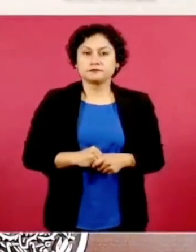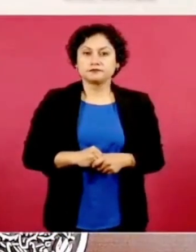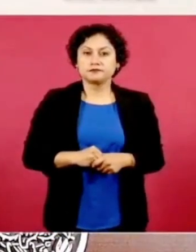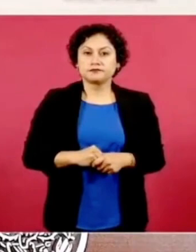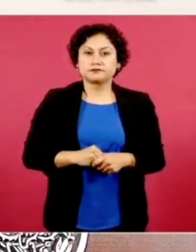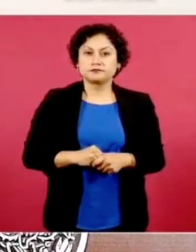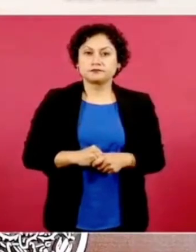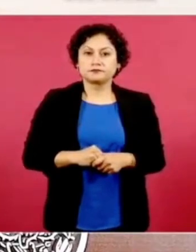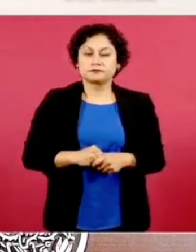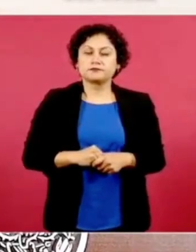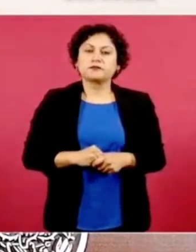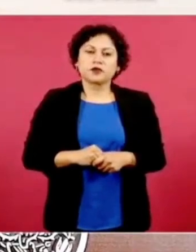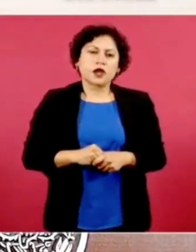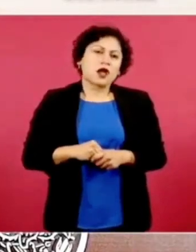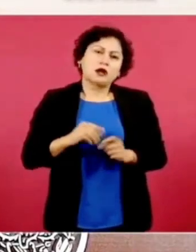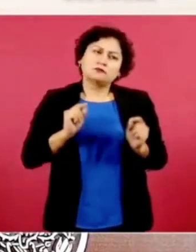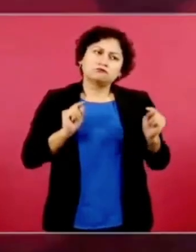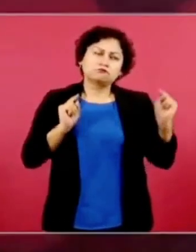Y ya platicamos.